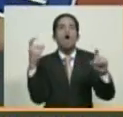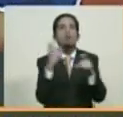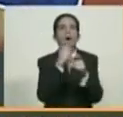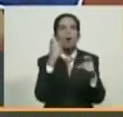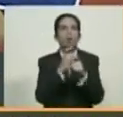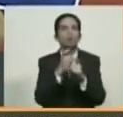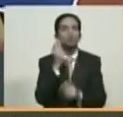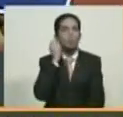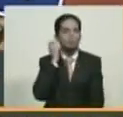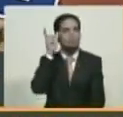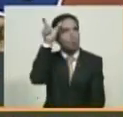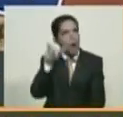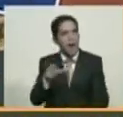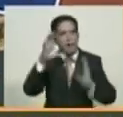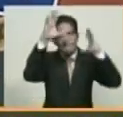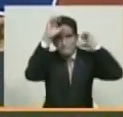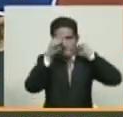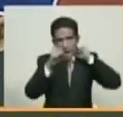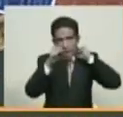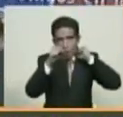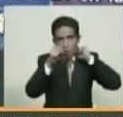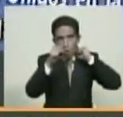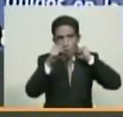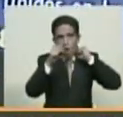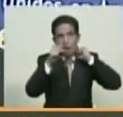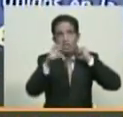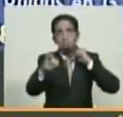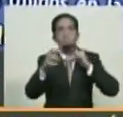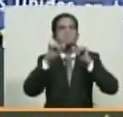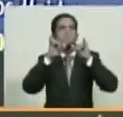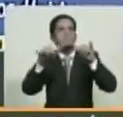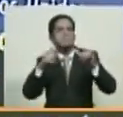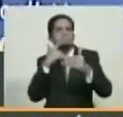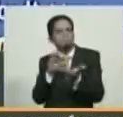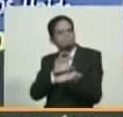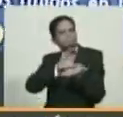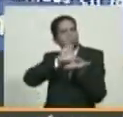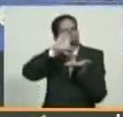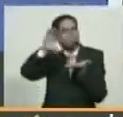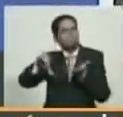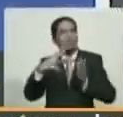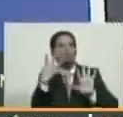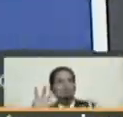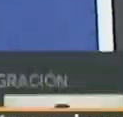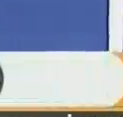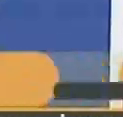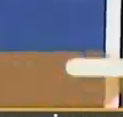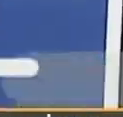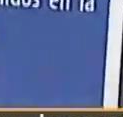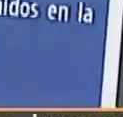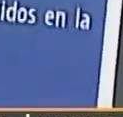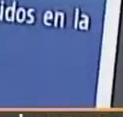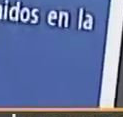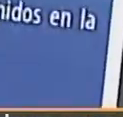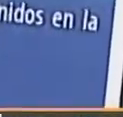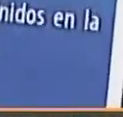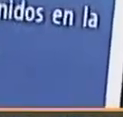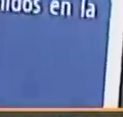embajadora de los Estados Unidos ante Naciones Unidas anunció un aporte de 9 millones de dólares vía la